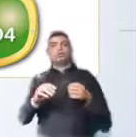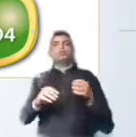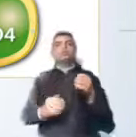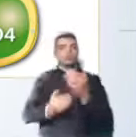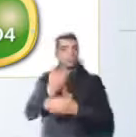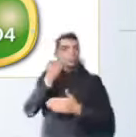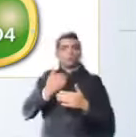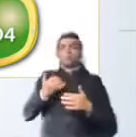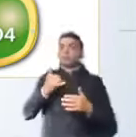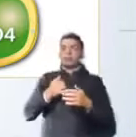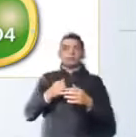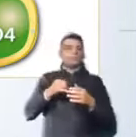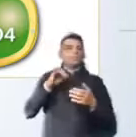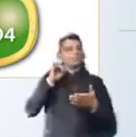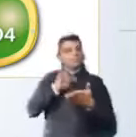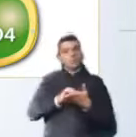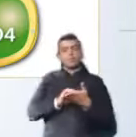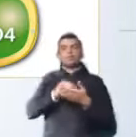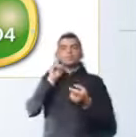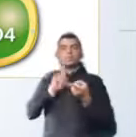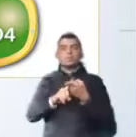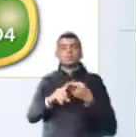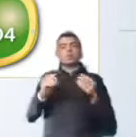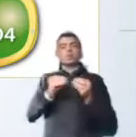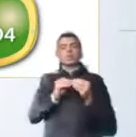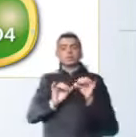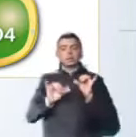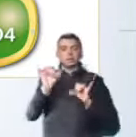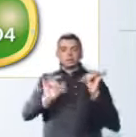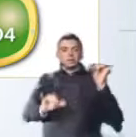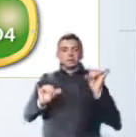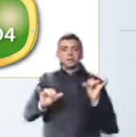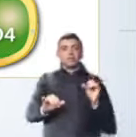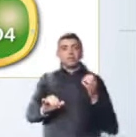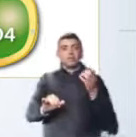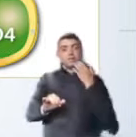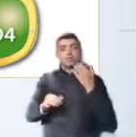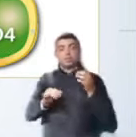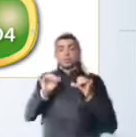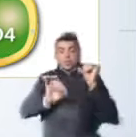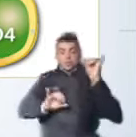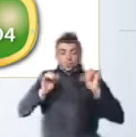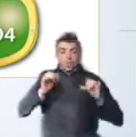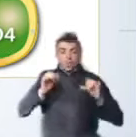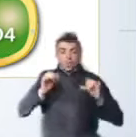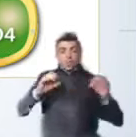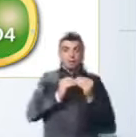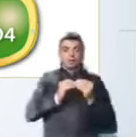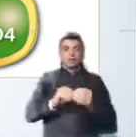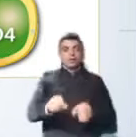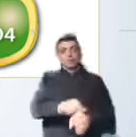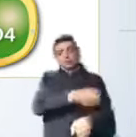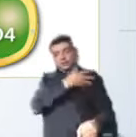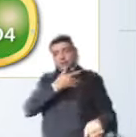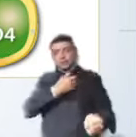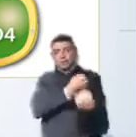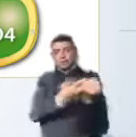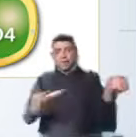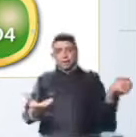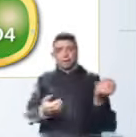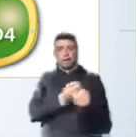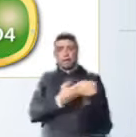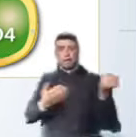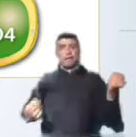el linfocito B para que produzca más anticuerpos. Si tenemos más anticuerpos en nuestra sangre, tenemos menos posibilidades de que el